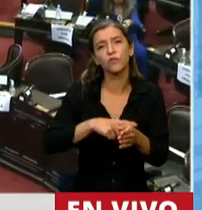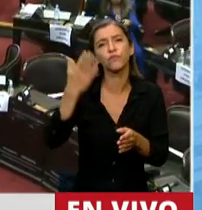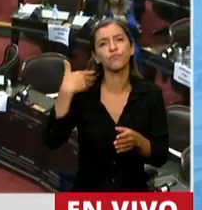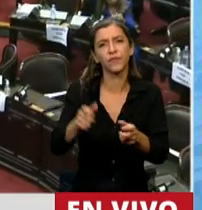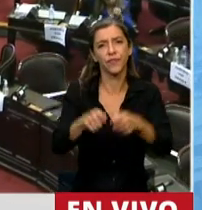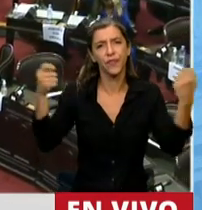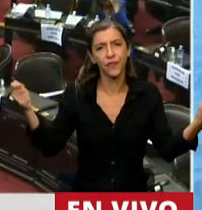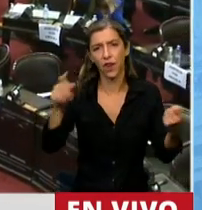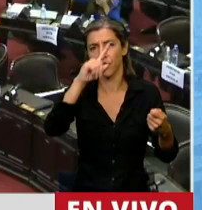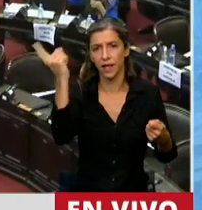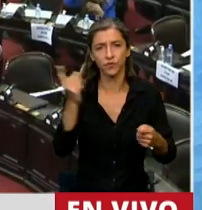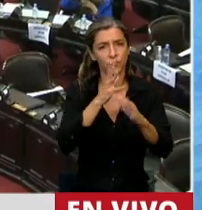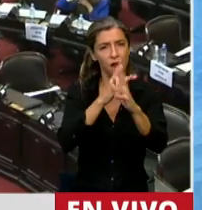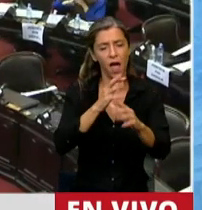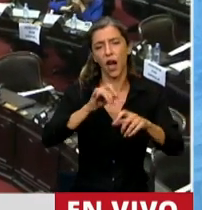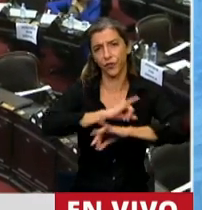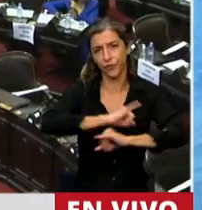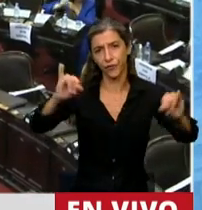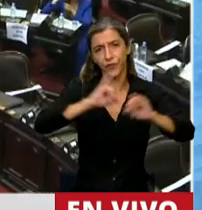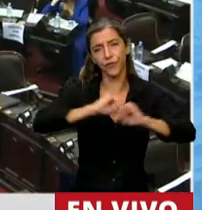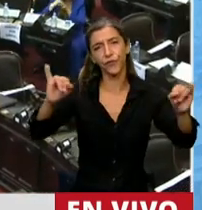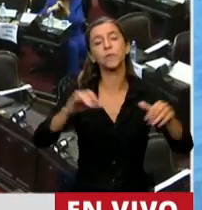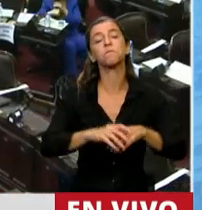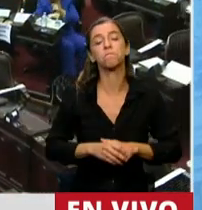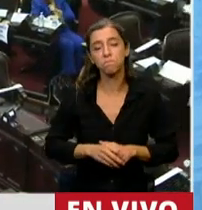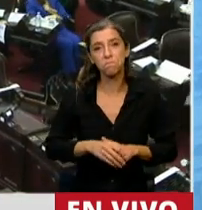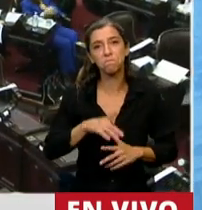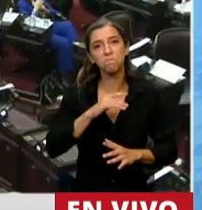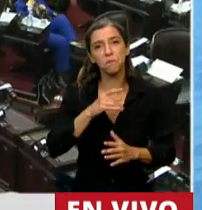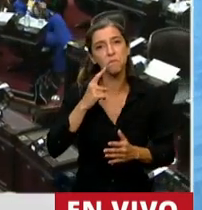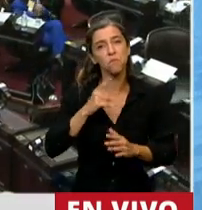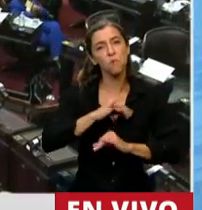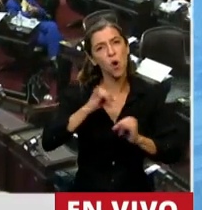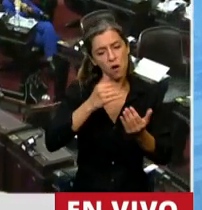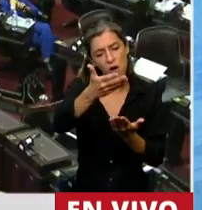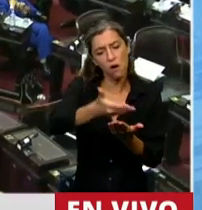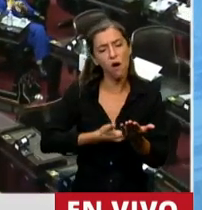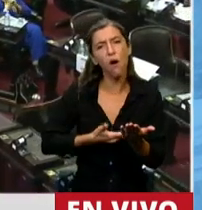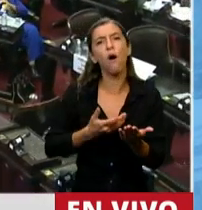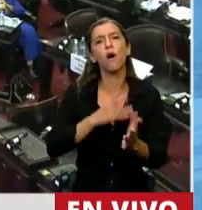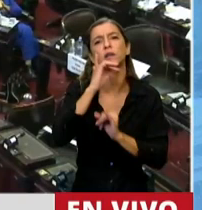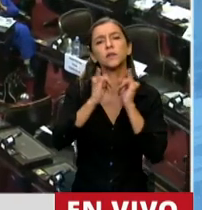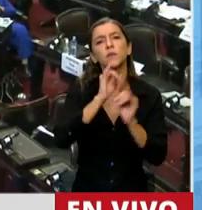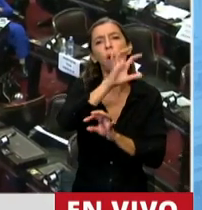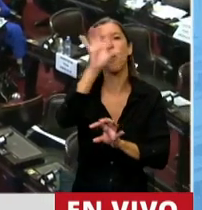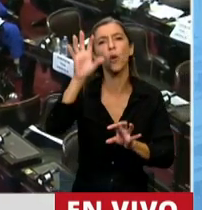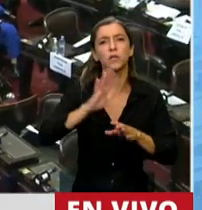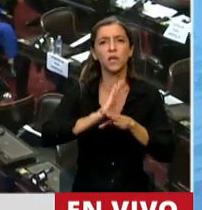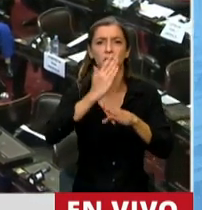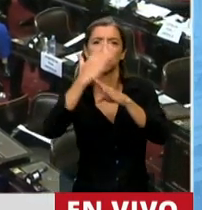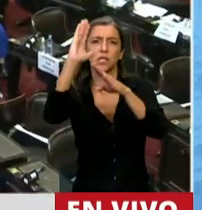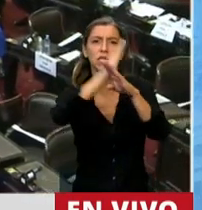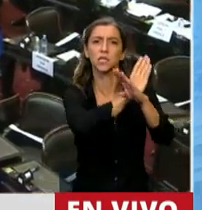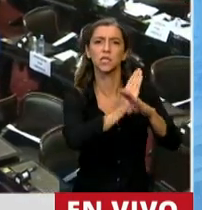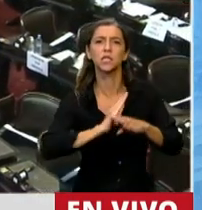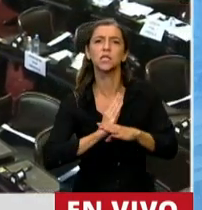el diario Clarín, que regionalizaba el país y que eliminaba varias provincias que no estaban